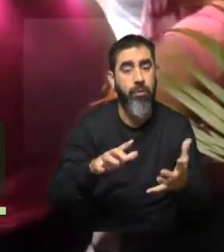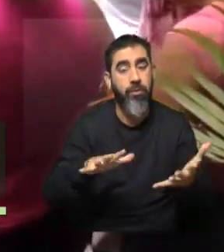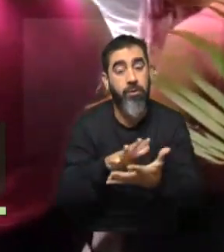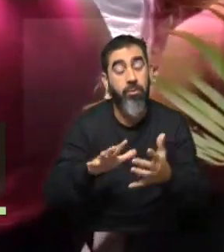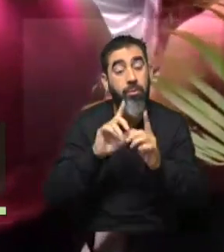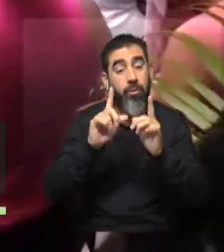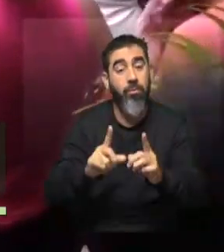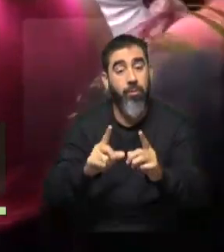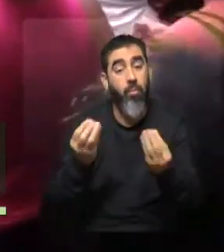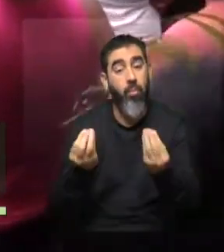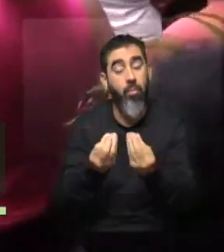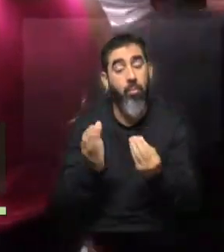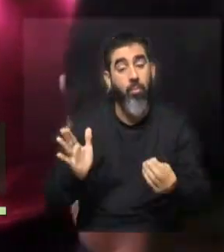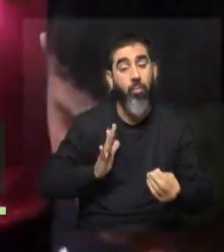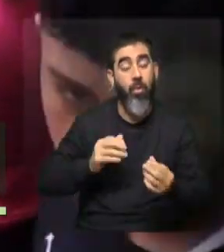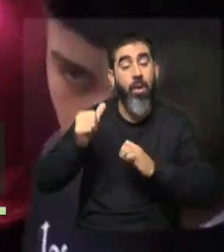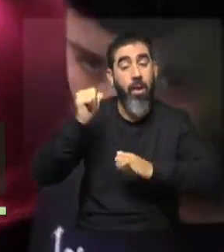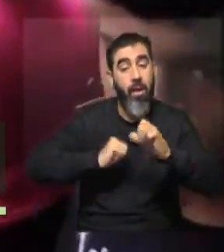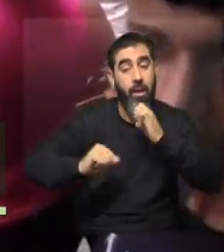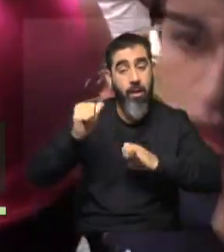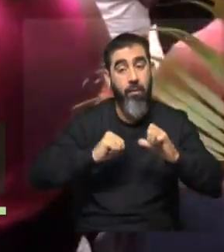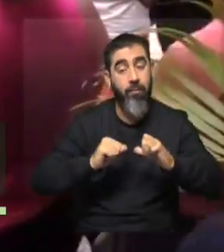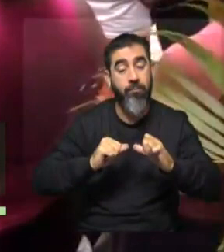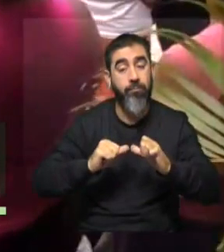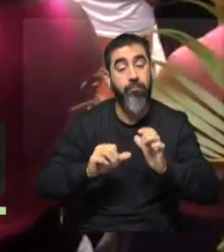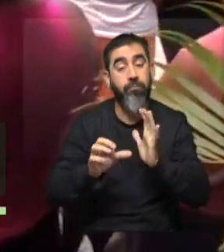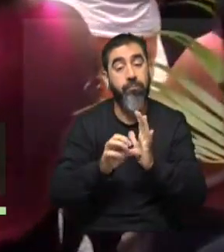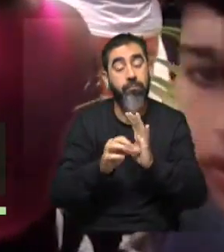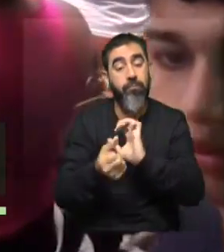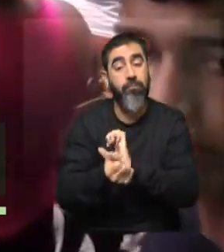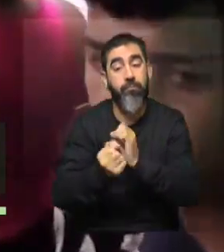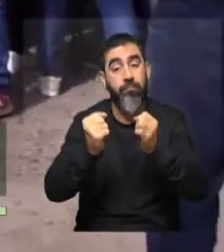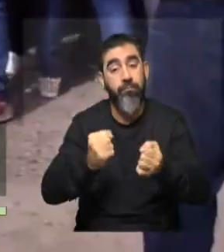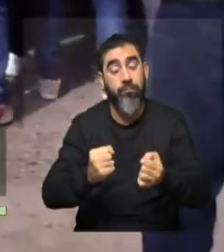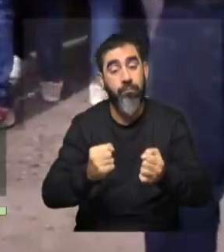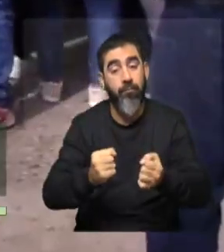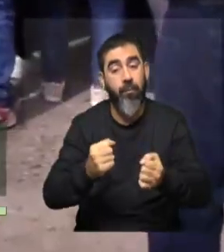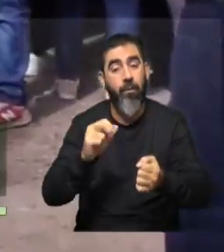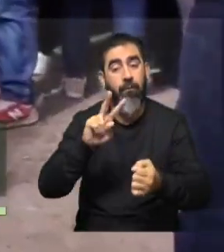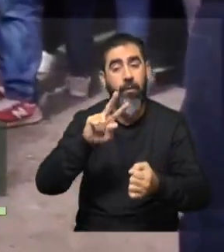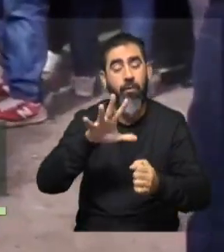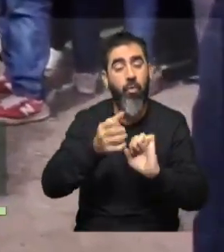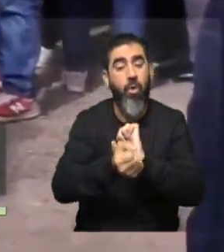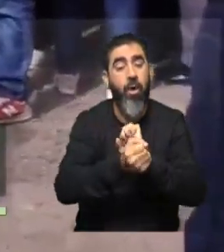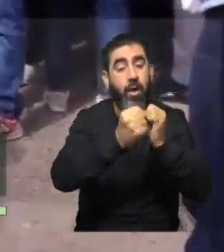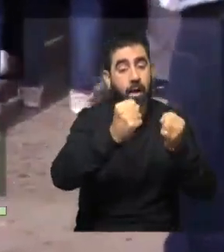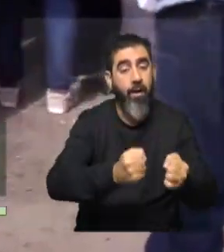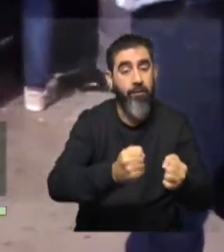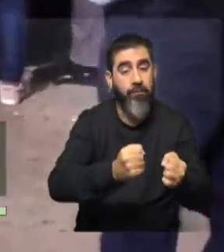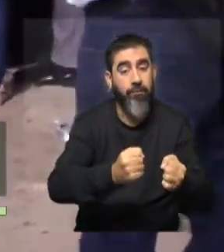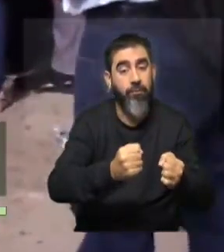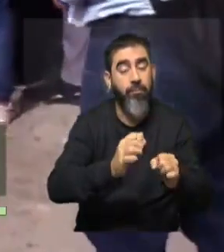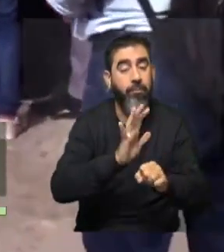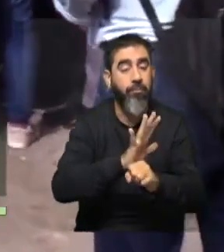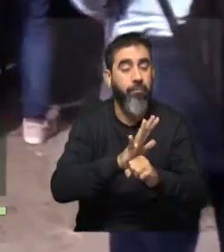el que también una decena de mujeres resultaron heridas el sistema penitenciario de Honduras compuesto por unas 25 cárceles es considerado